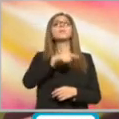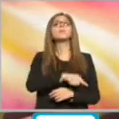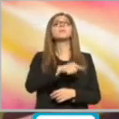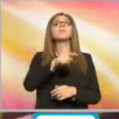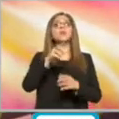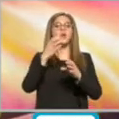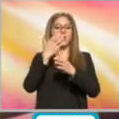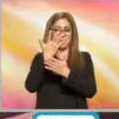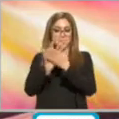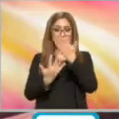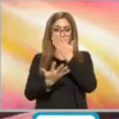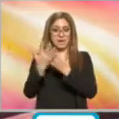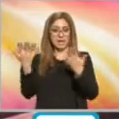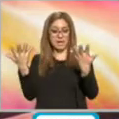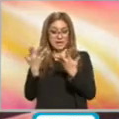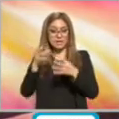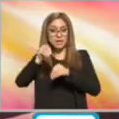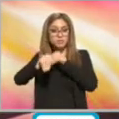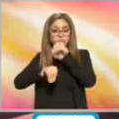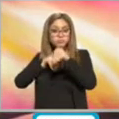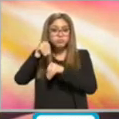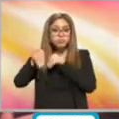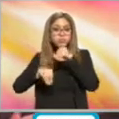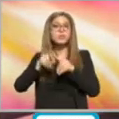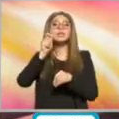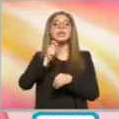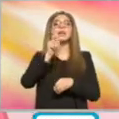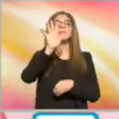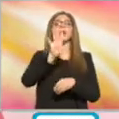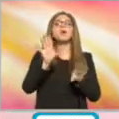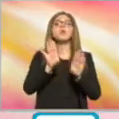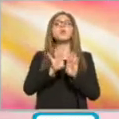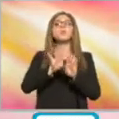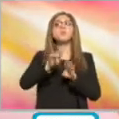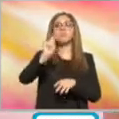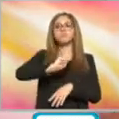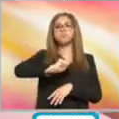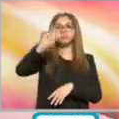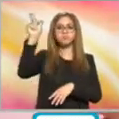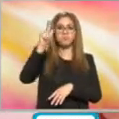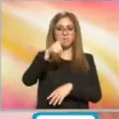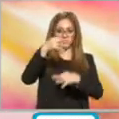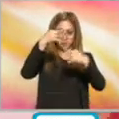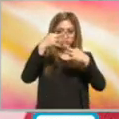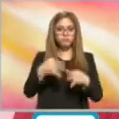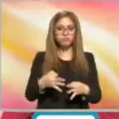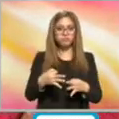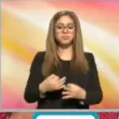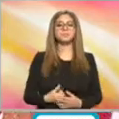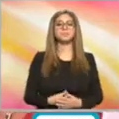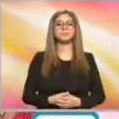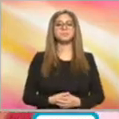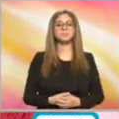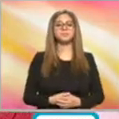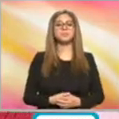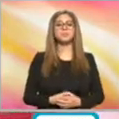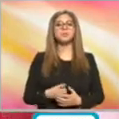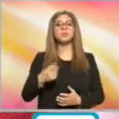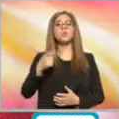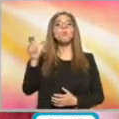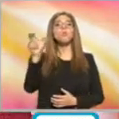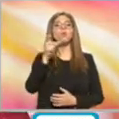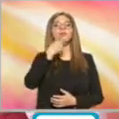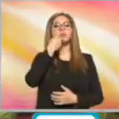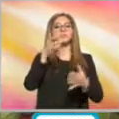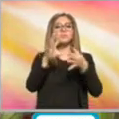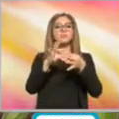artesanal es también sinónimo de premium, ¿no? De calidad. Sí, sí. Cuando decimos chocolate artesanal,